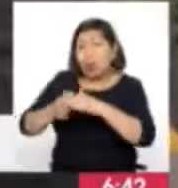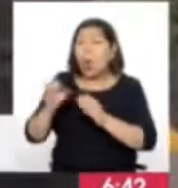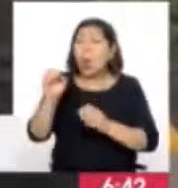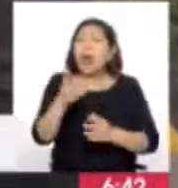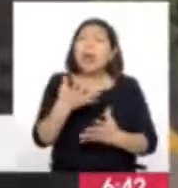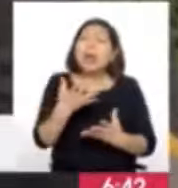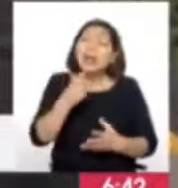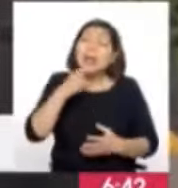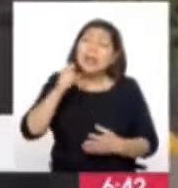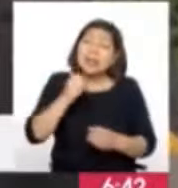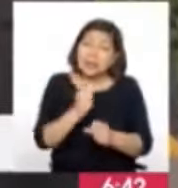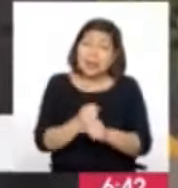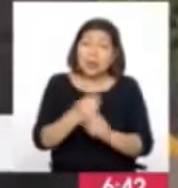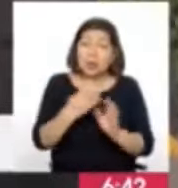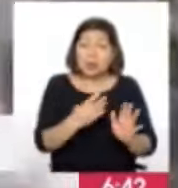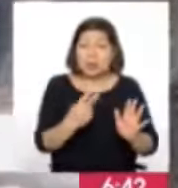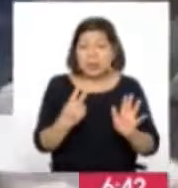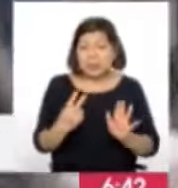a Jocelyn, comuníquese al